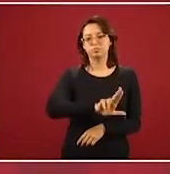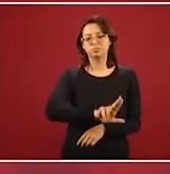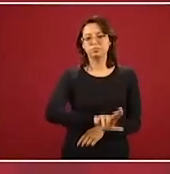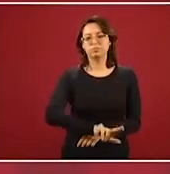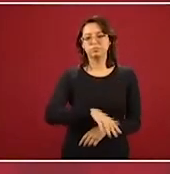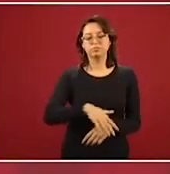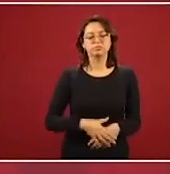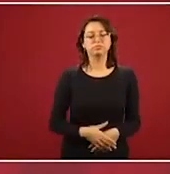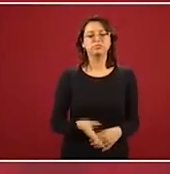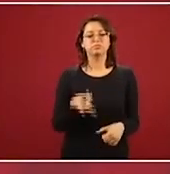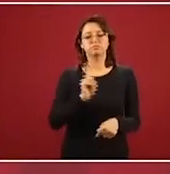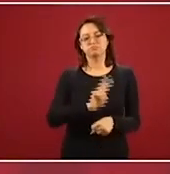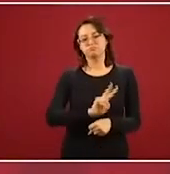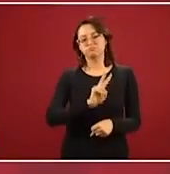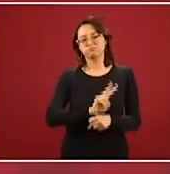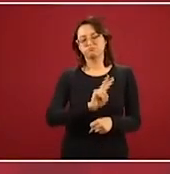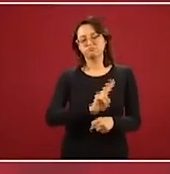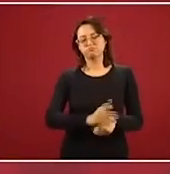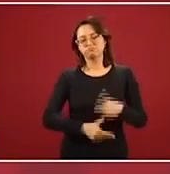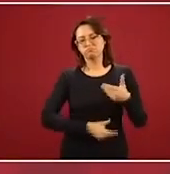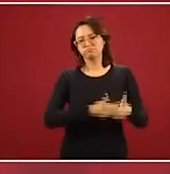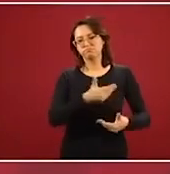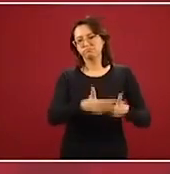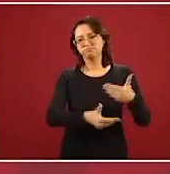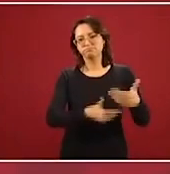da seguimiento a